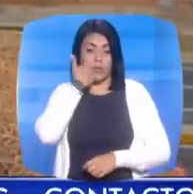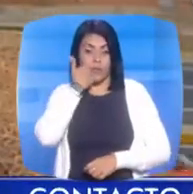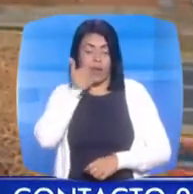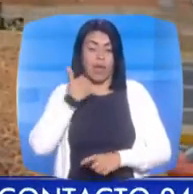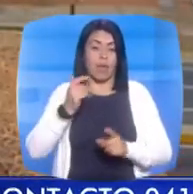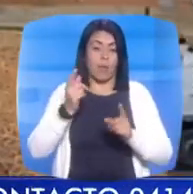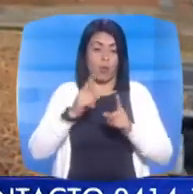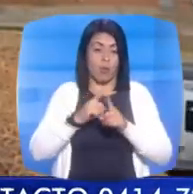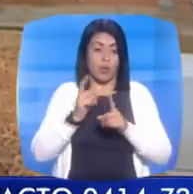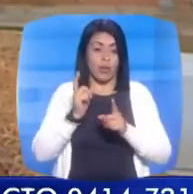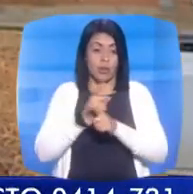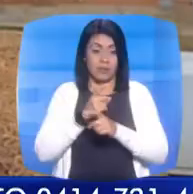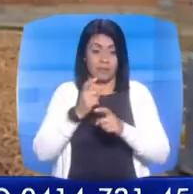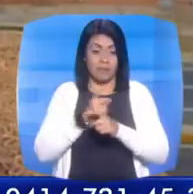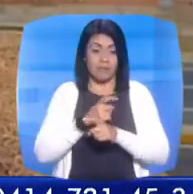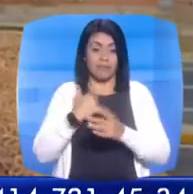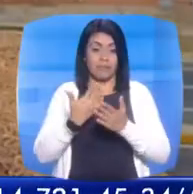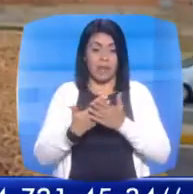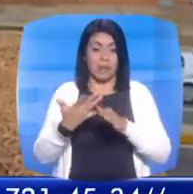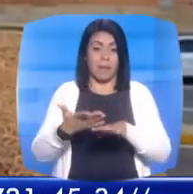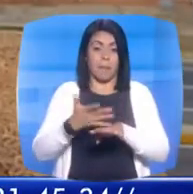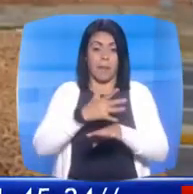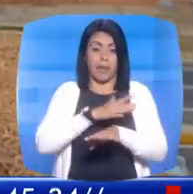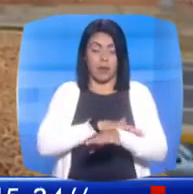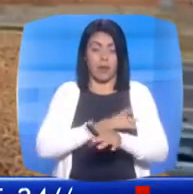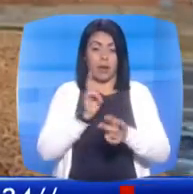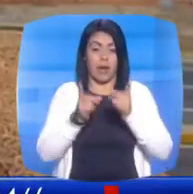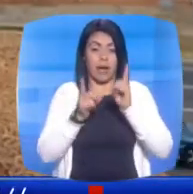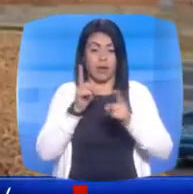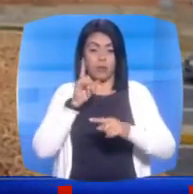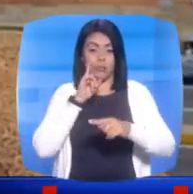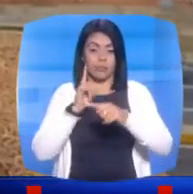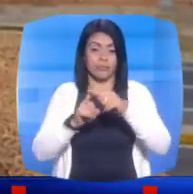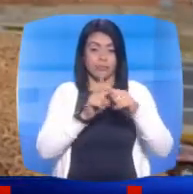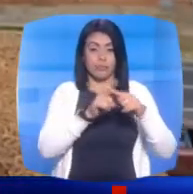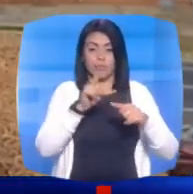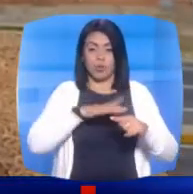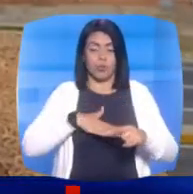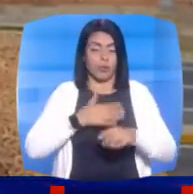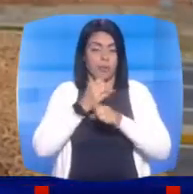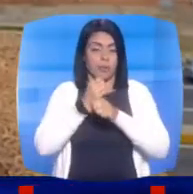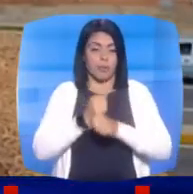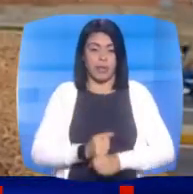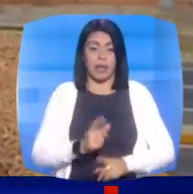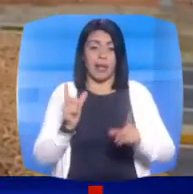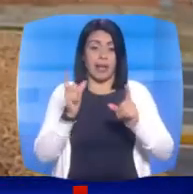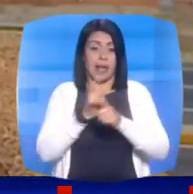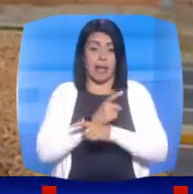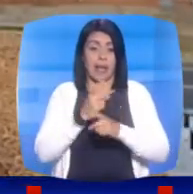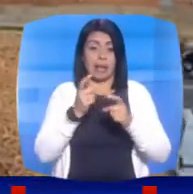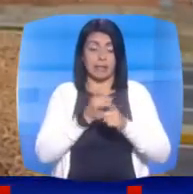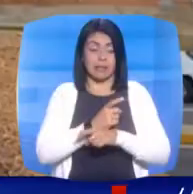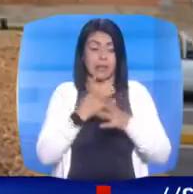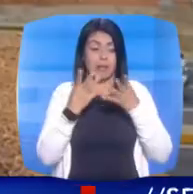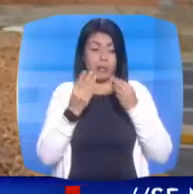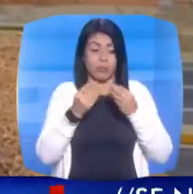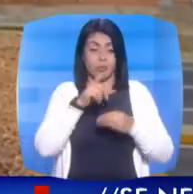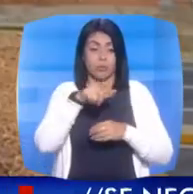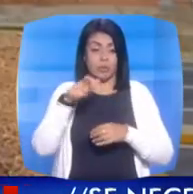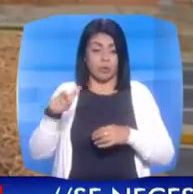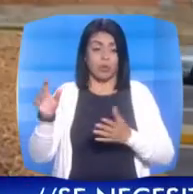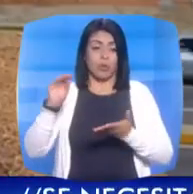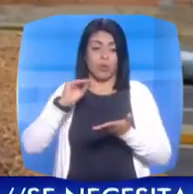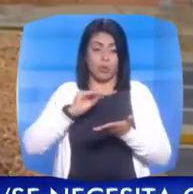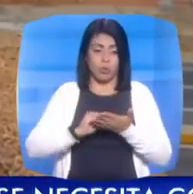oncológicos están igual o hasta peor y es si hay algo que definitivamente no puede esperar que es el cáncer muchos de estos pacientes